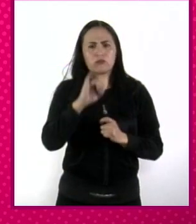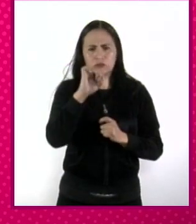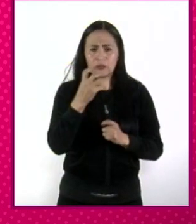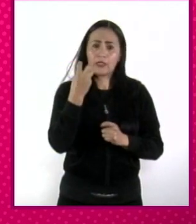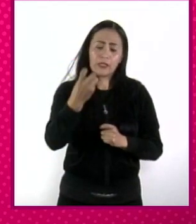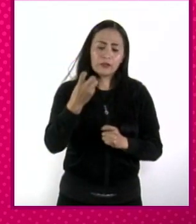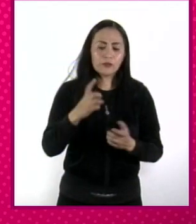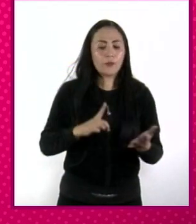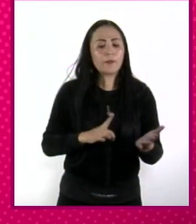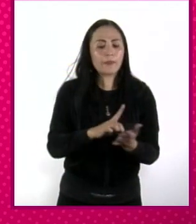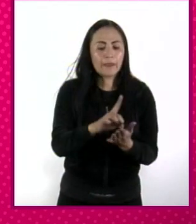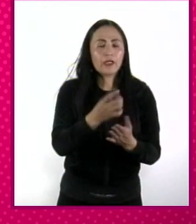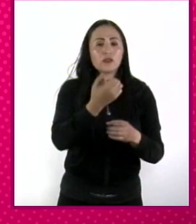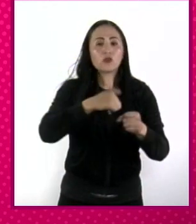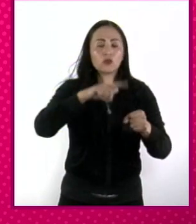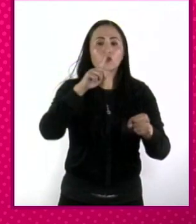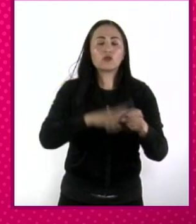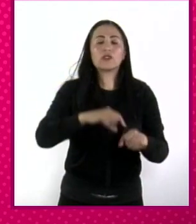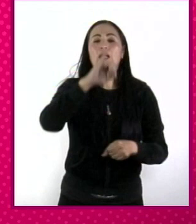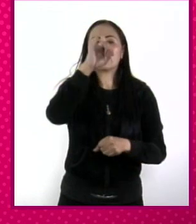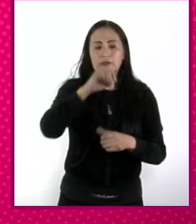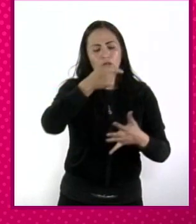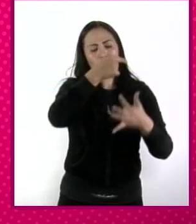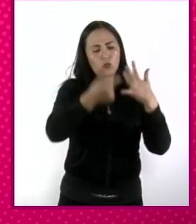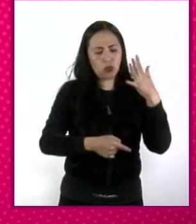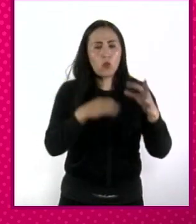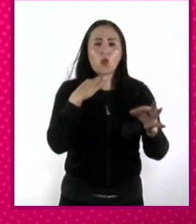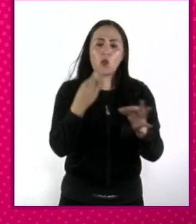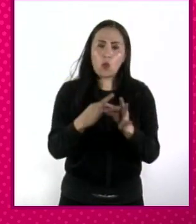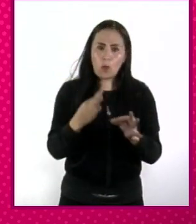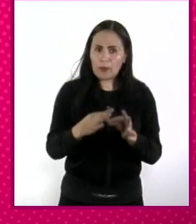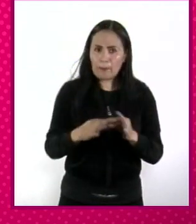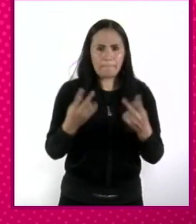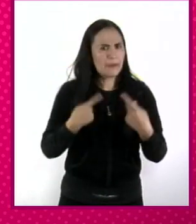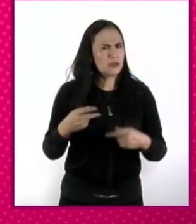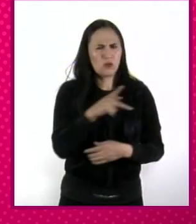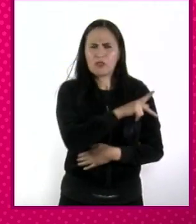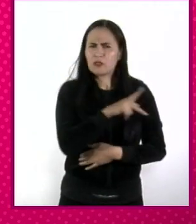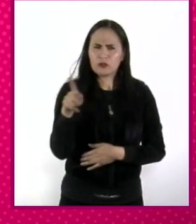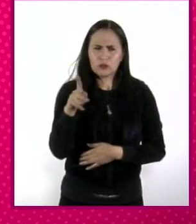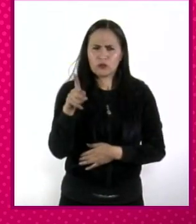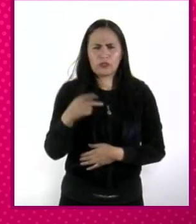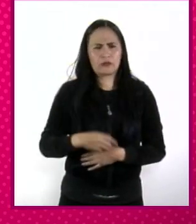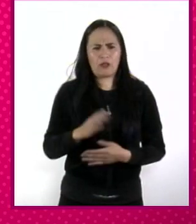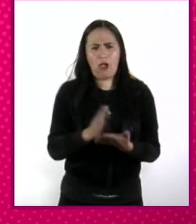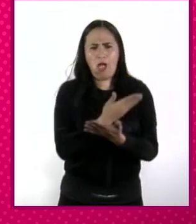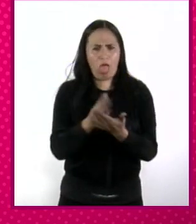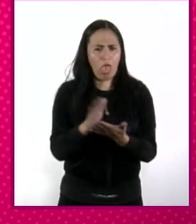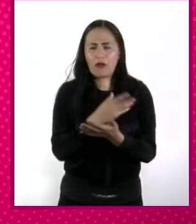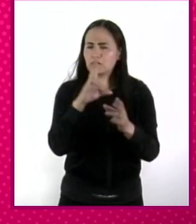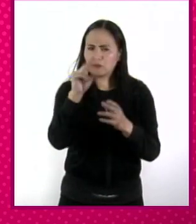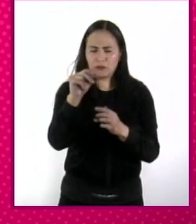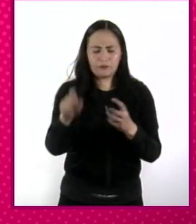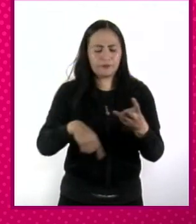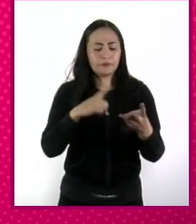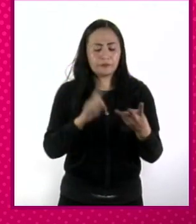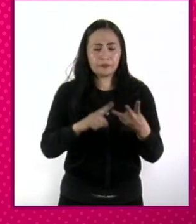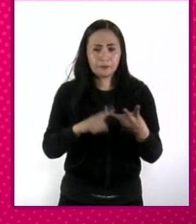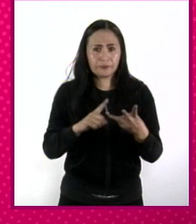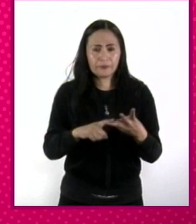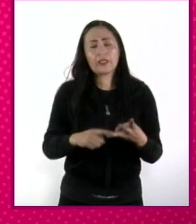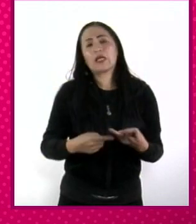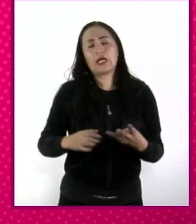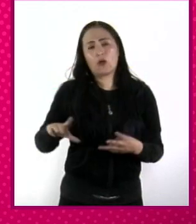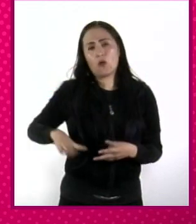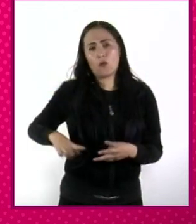sociales sean aplicados para toda la población sin excepción. Una tercera parte de los estados de